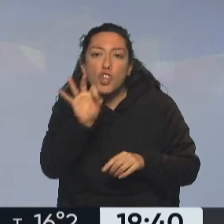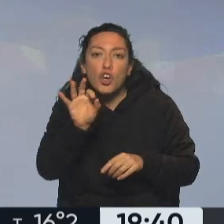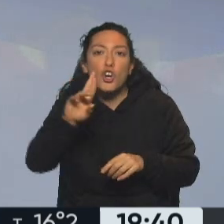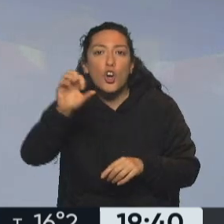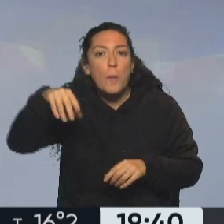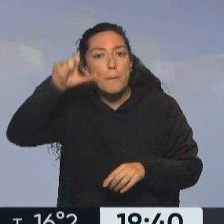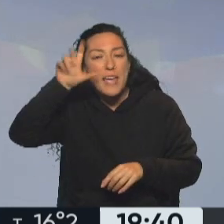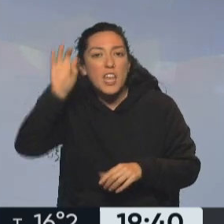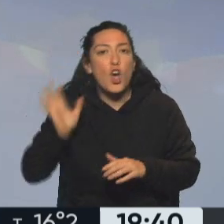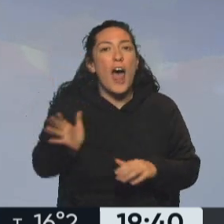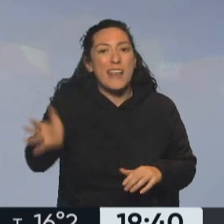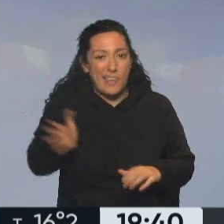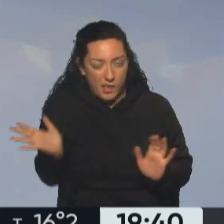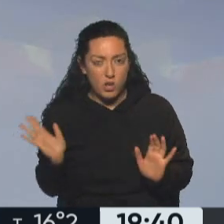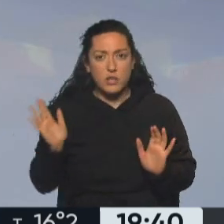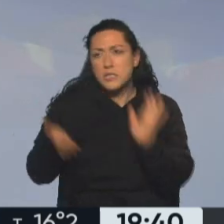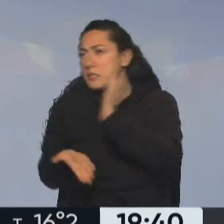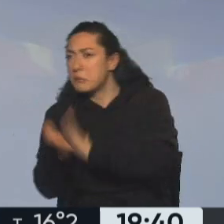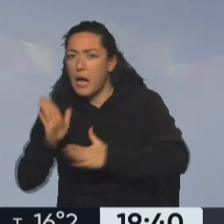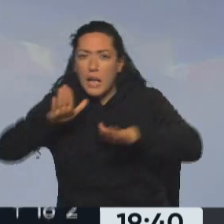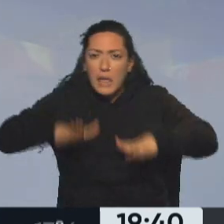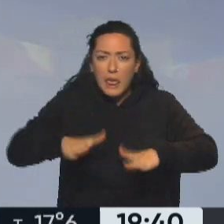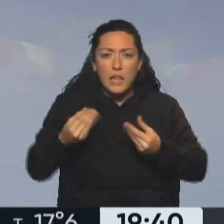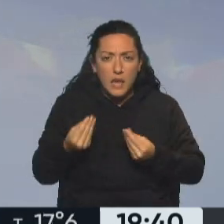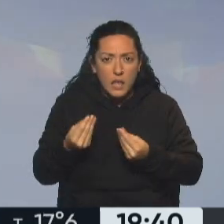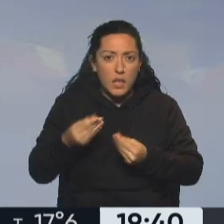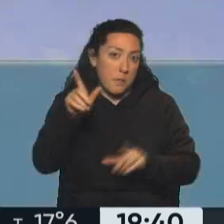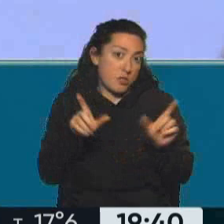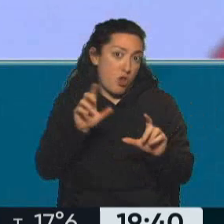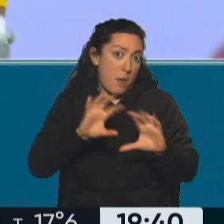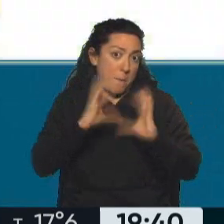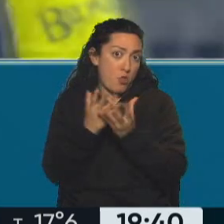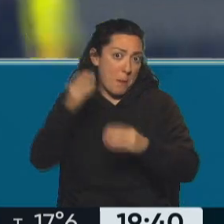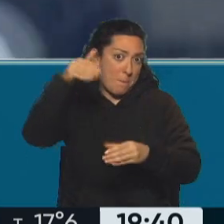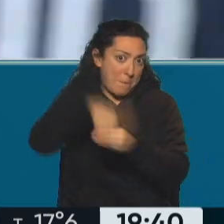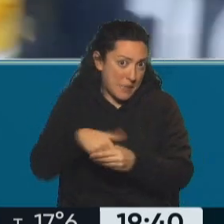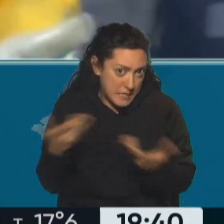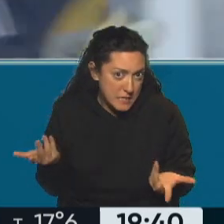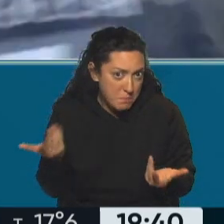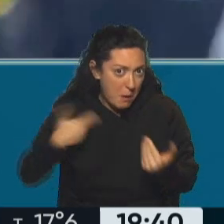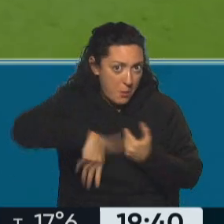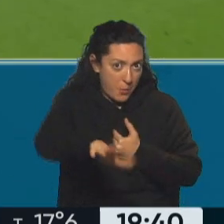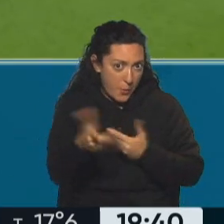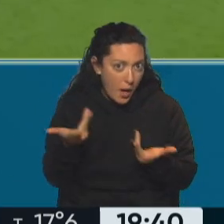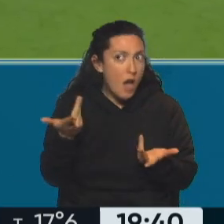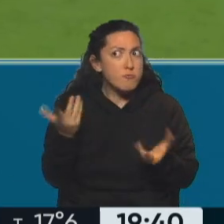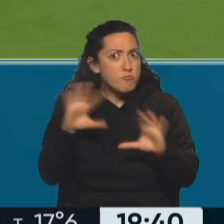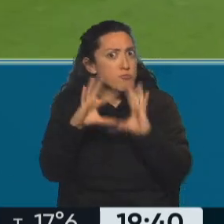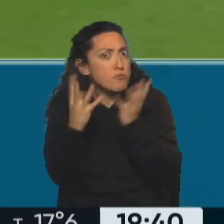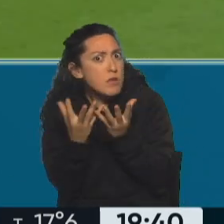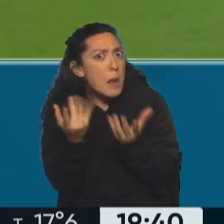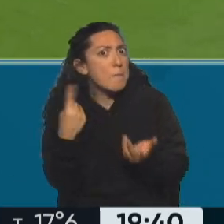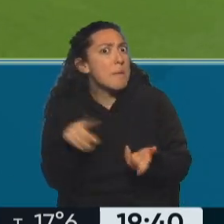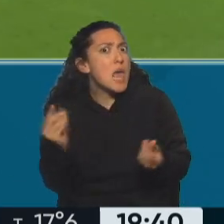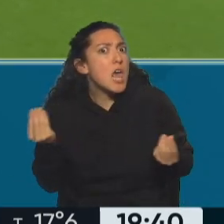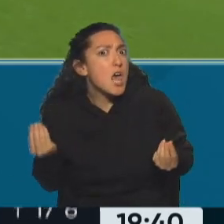quedan? Te voy a explicar. A ver, explícame. Son tres mundialistas. Sí. Se viene el mundial. Sí. Pero vos sabés